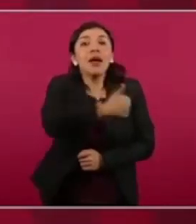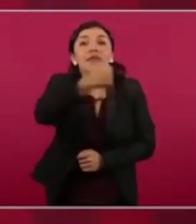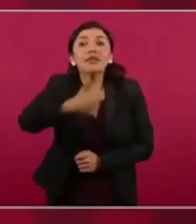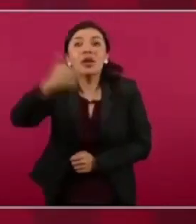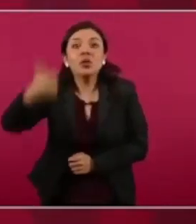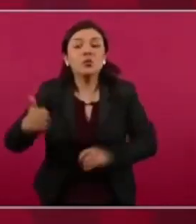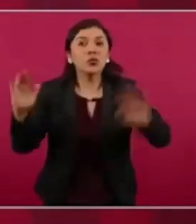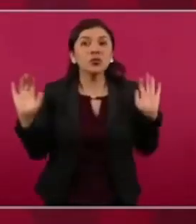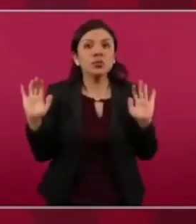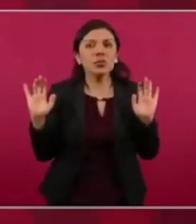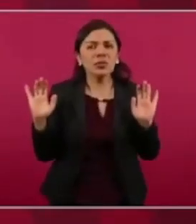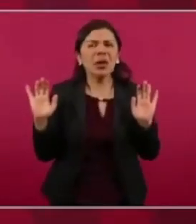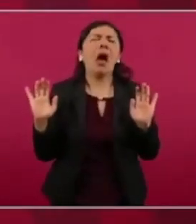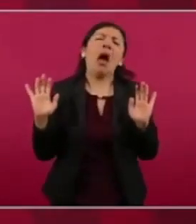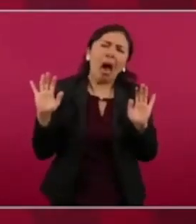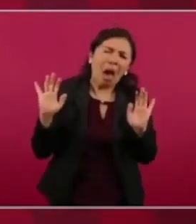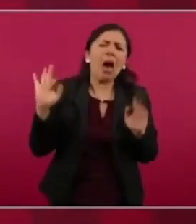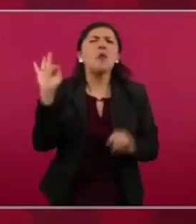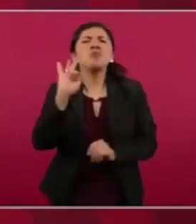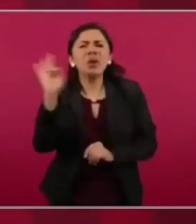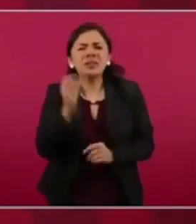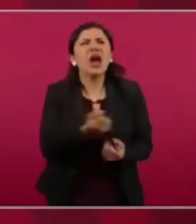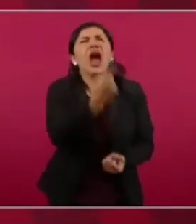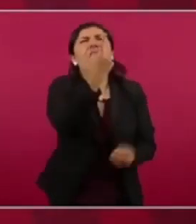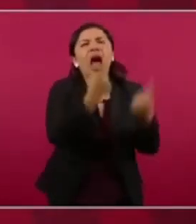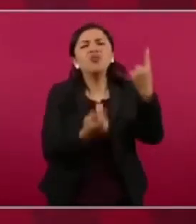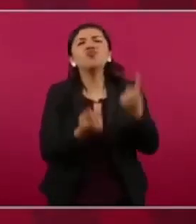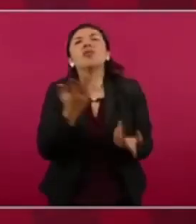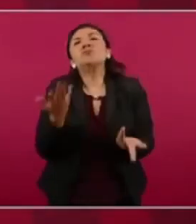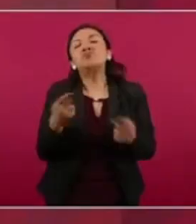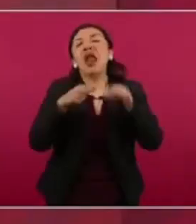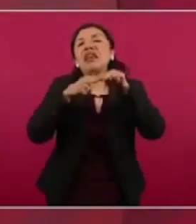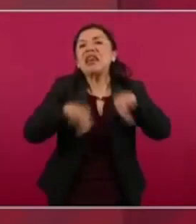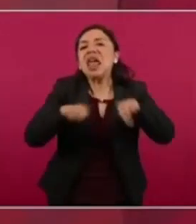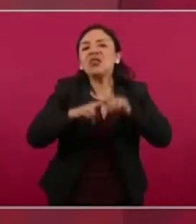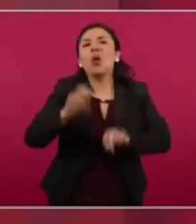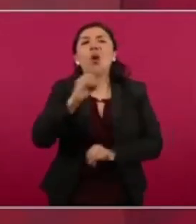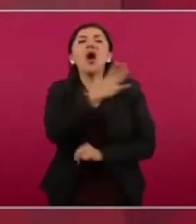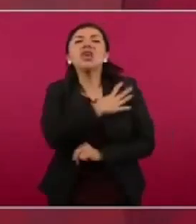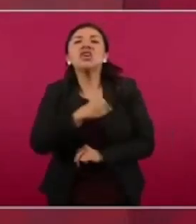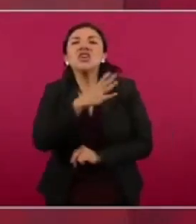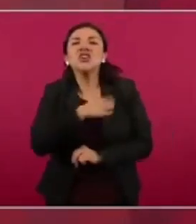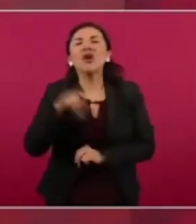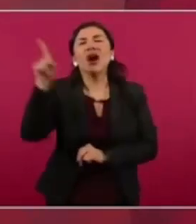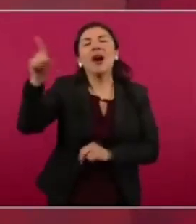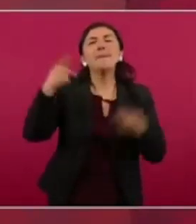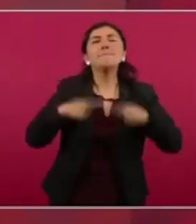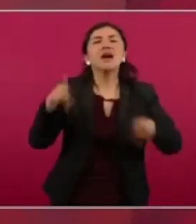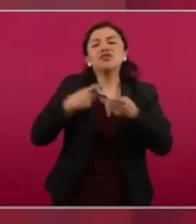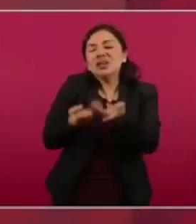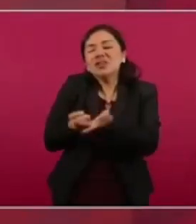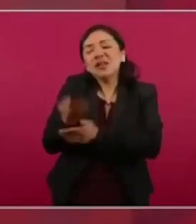ser que haya hijos, nietos de los que salieron de Cuba